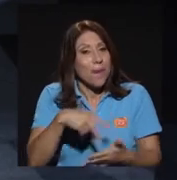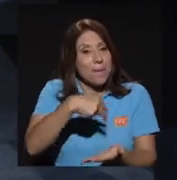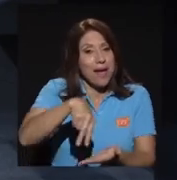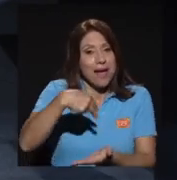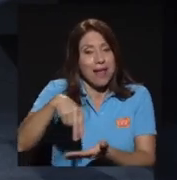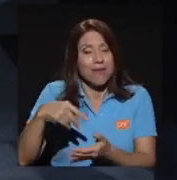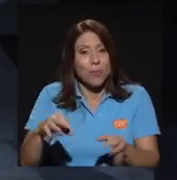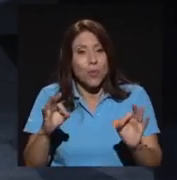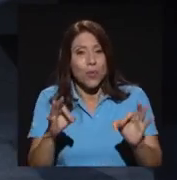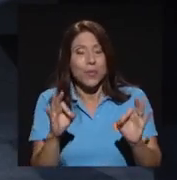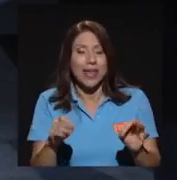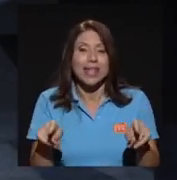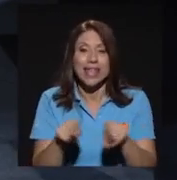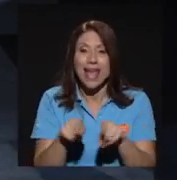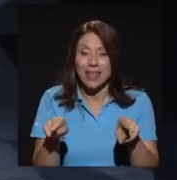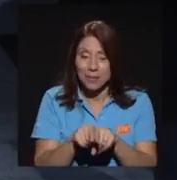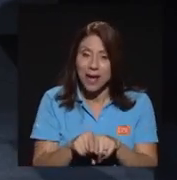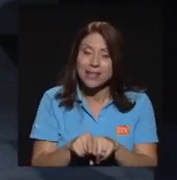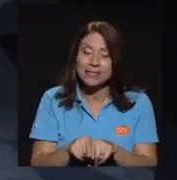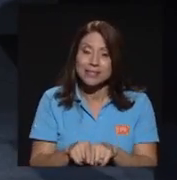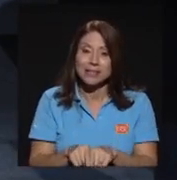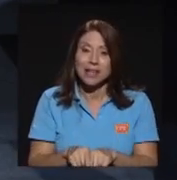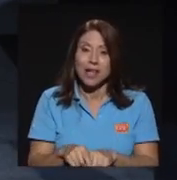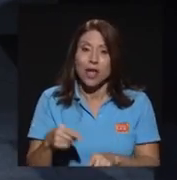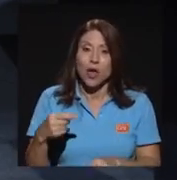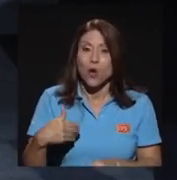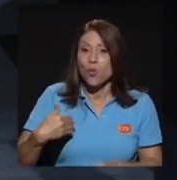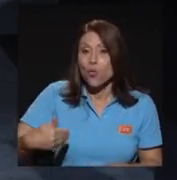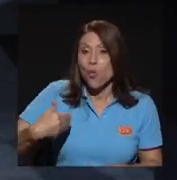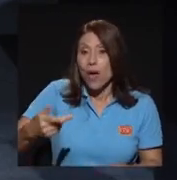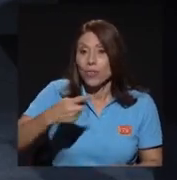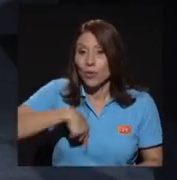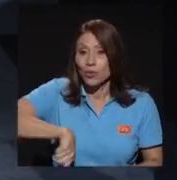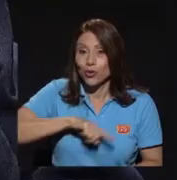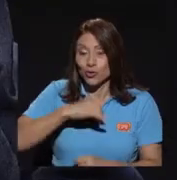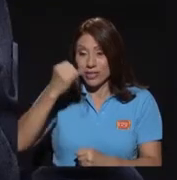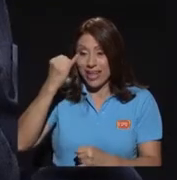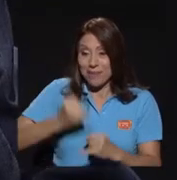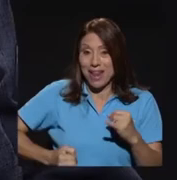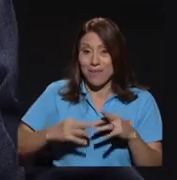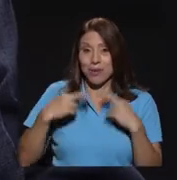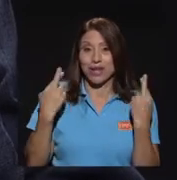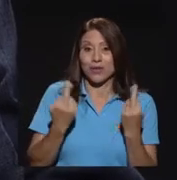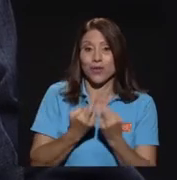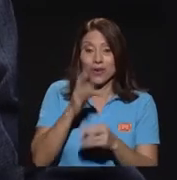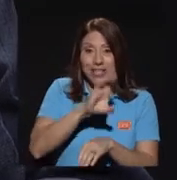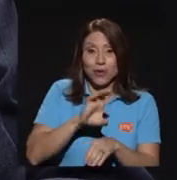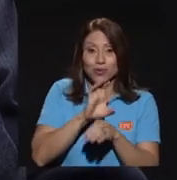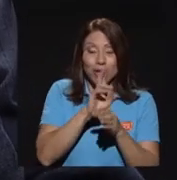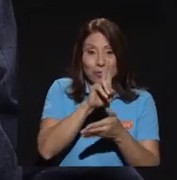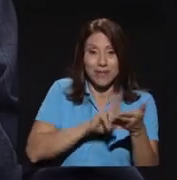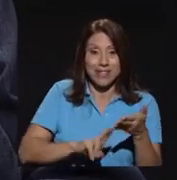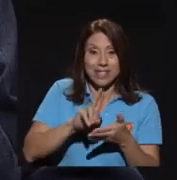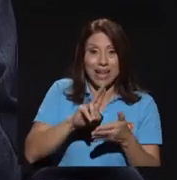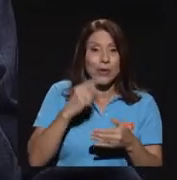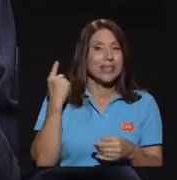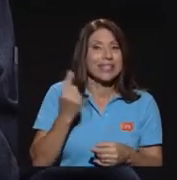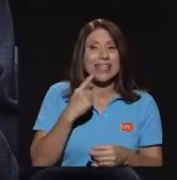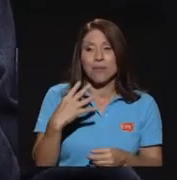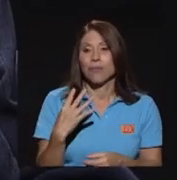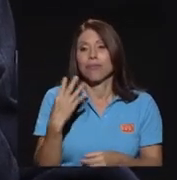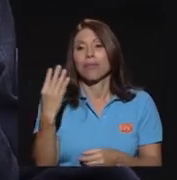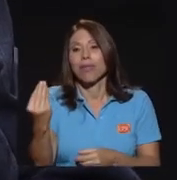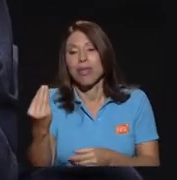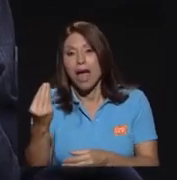y además de eso cuando terminaba abordar las sesiones de consejo universitario siempre íbamos a comer algún